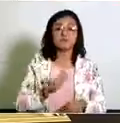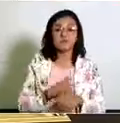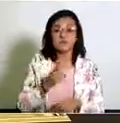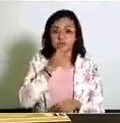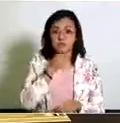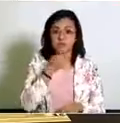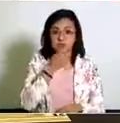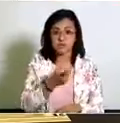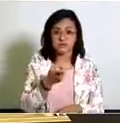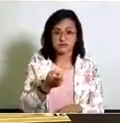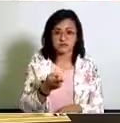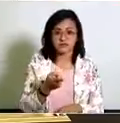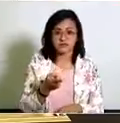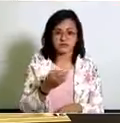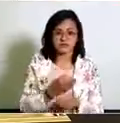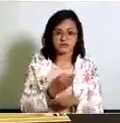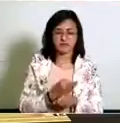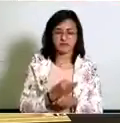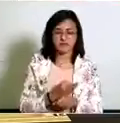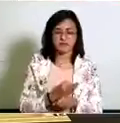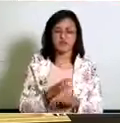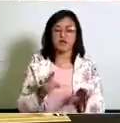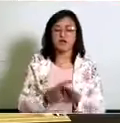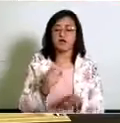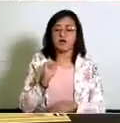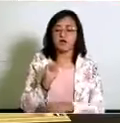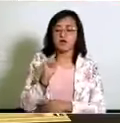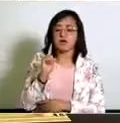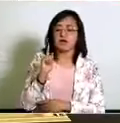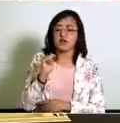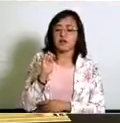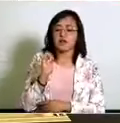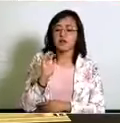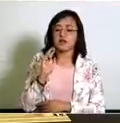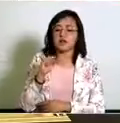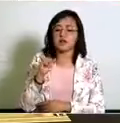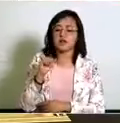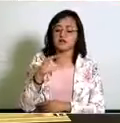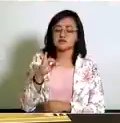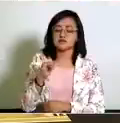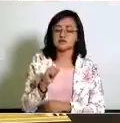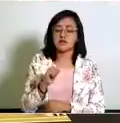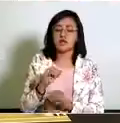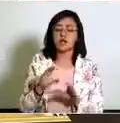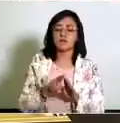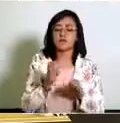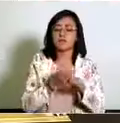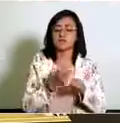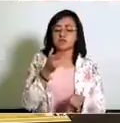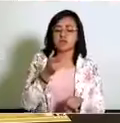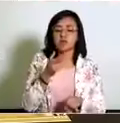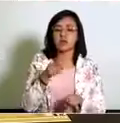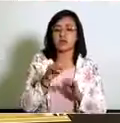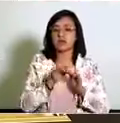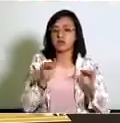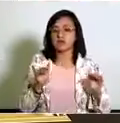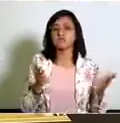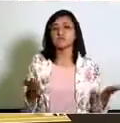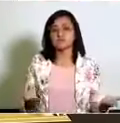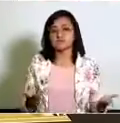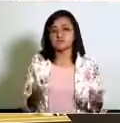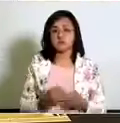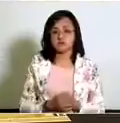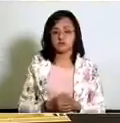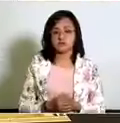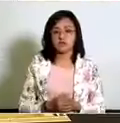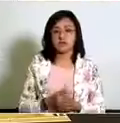que dijo alternancia en la mayoría de género si